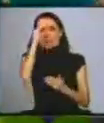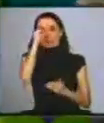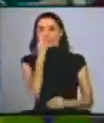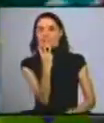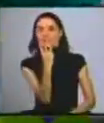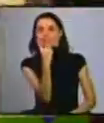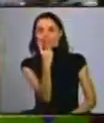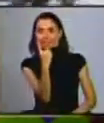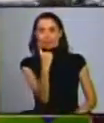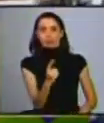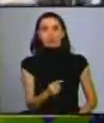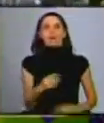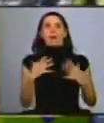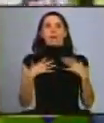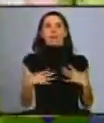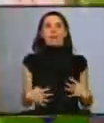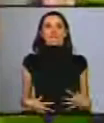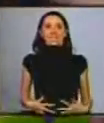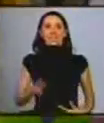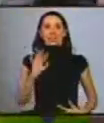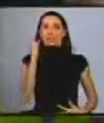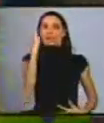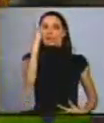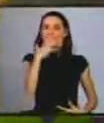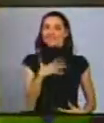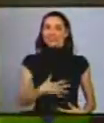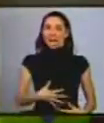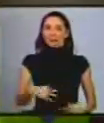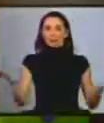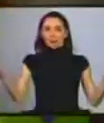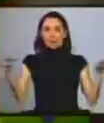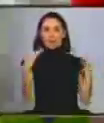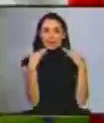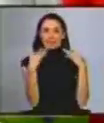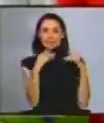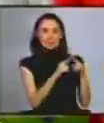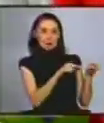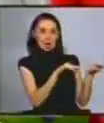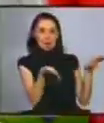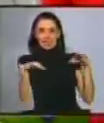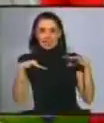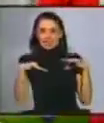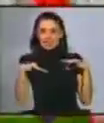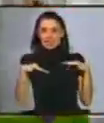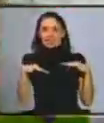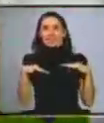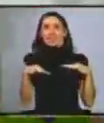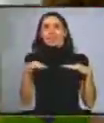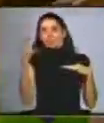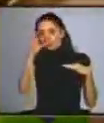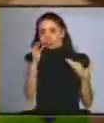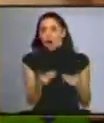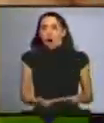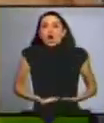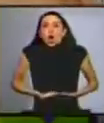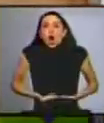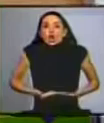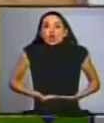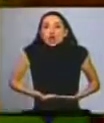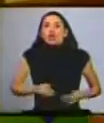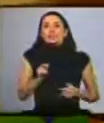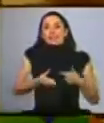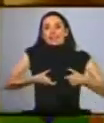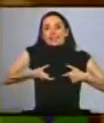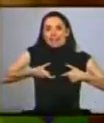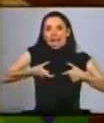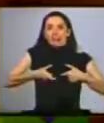noche del 31. Un vestido brillante que llame la atención, ¿cómo es? ¿Buscando algo corto? Sí. Y